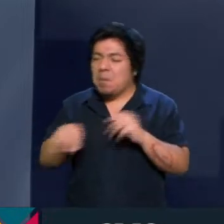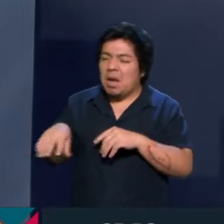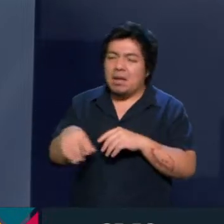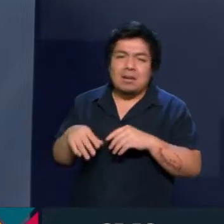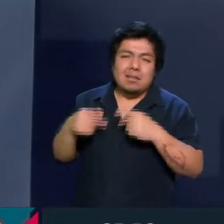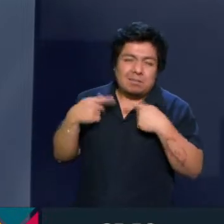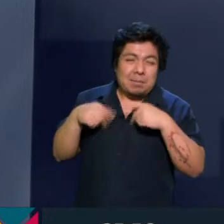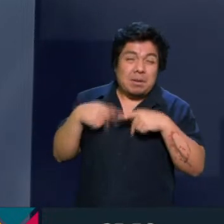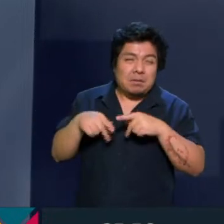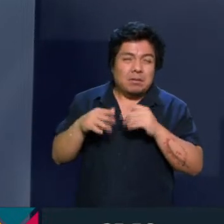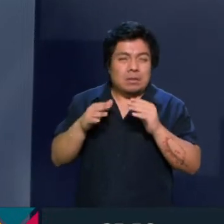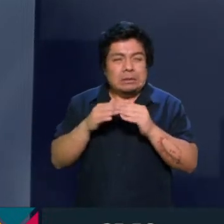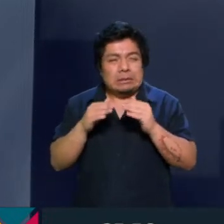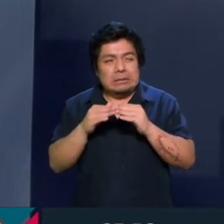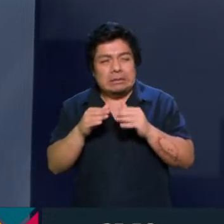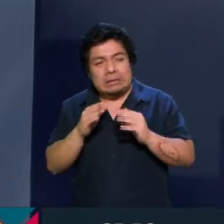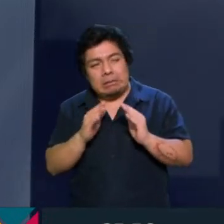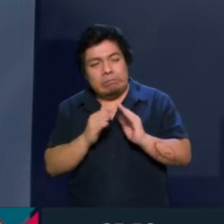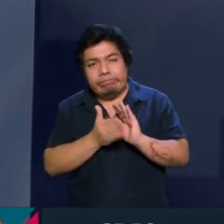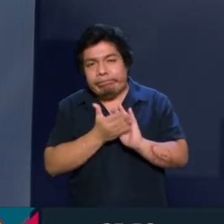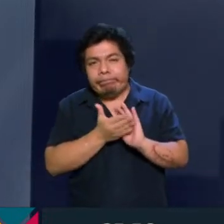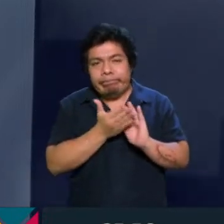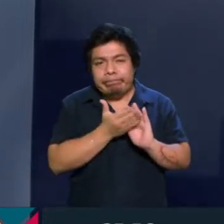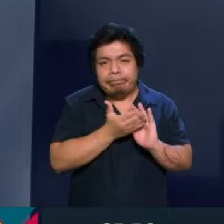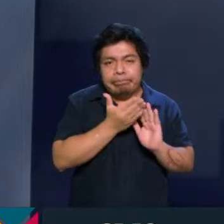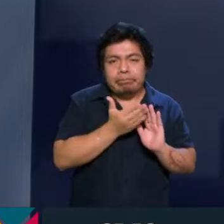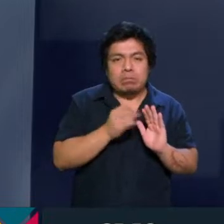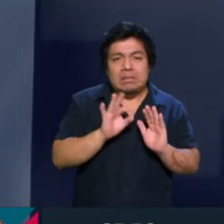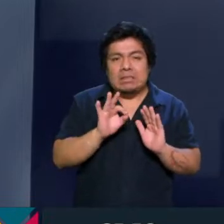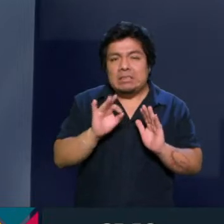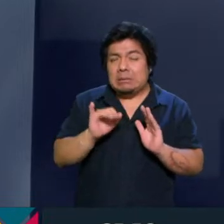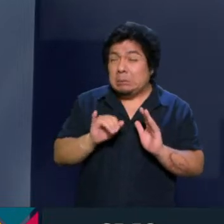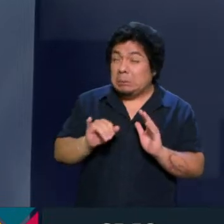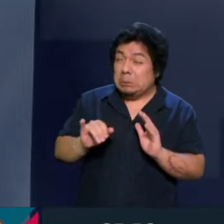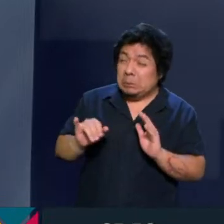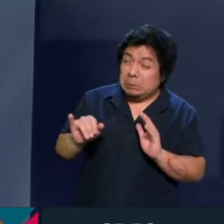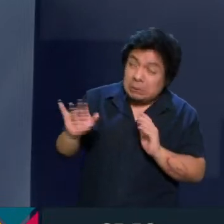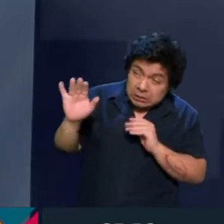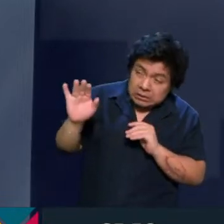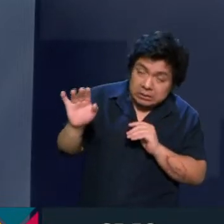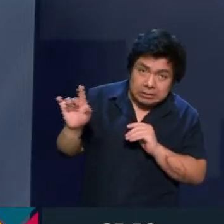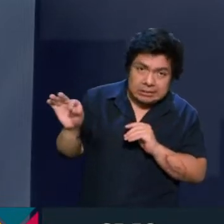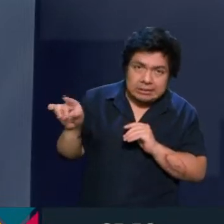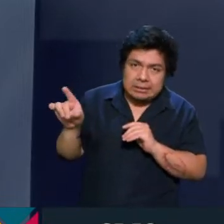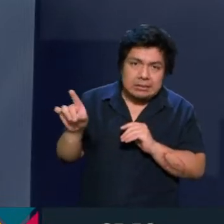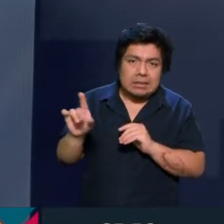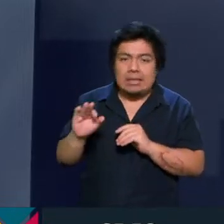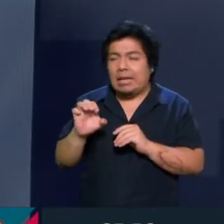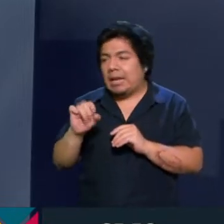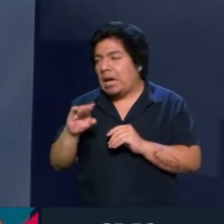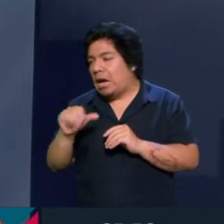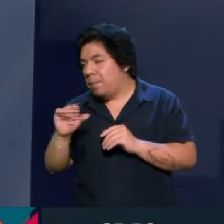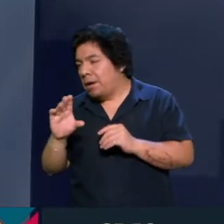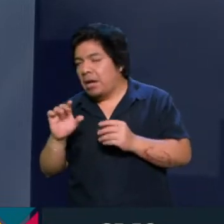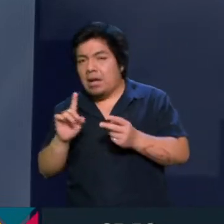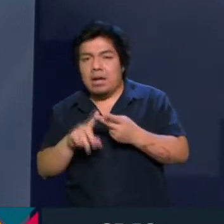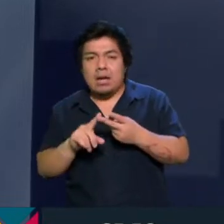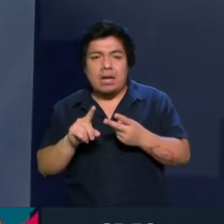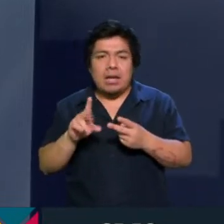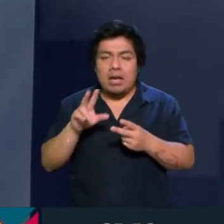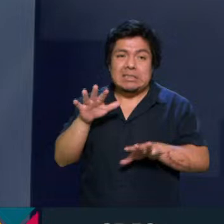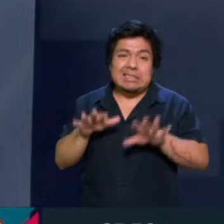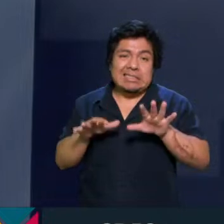en las casas que se construyeron tal vez en las periferias de la Ciudad de México, a lo mejor llámese Tecámac, llámese